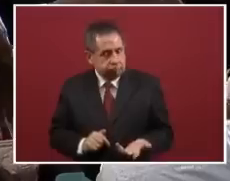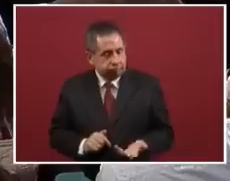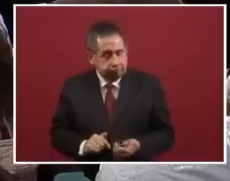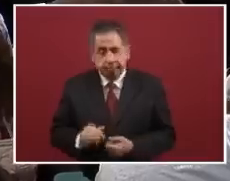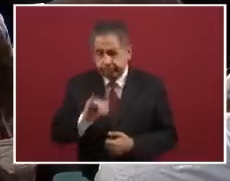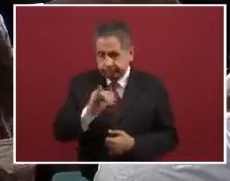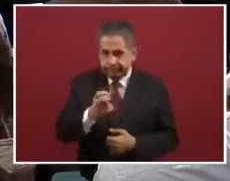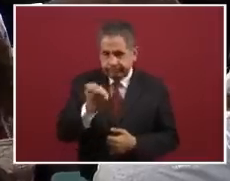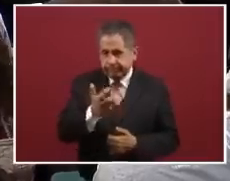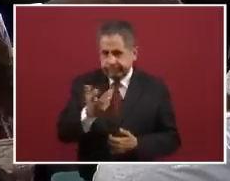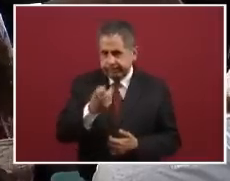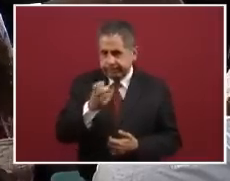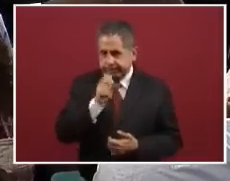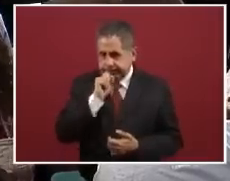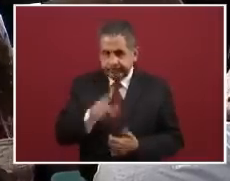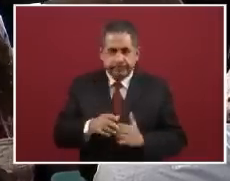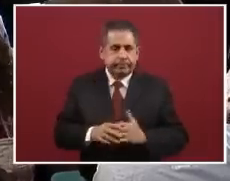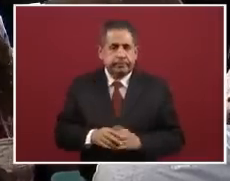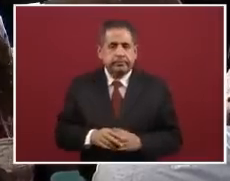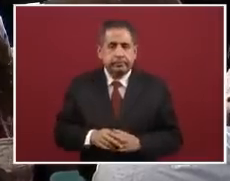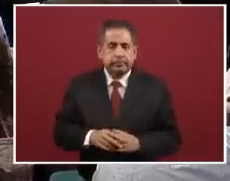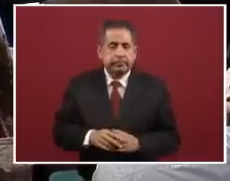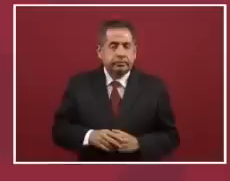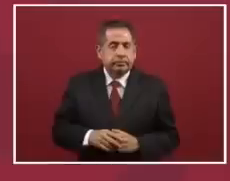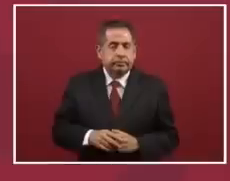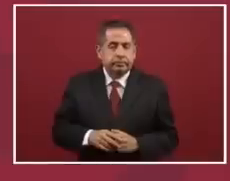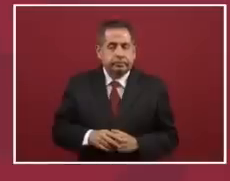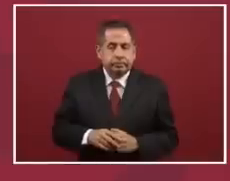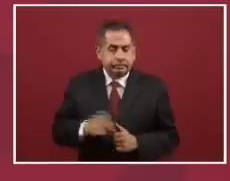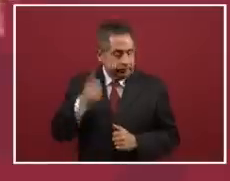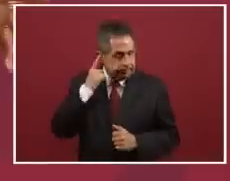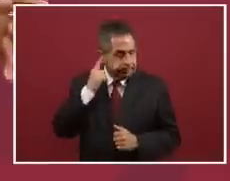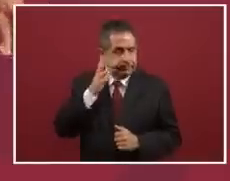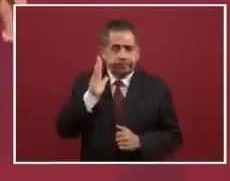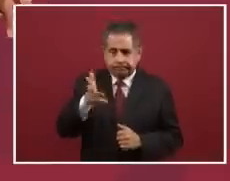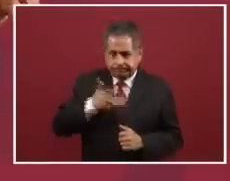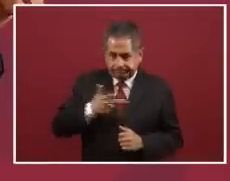haciendo esto, ya se tiene el plan